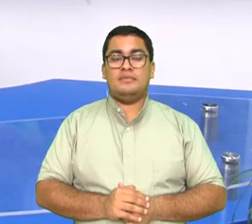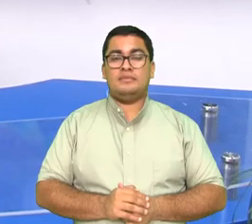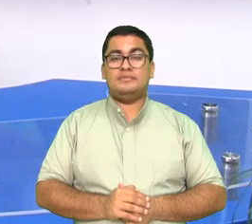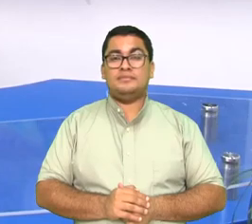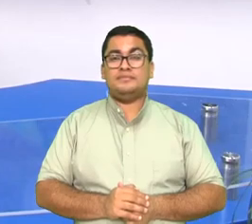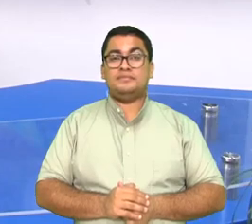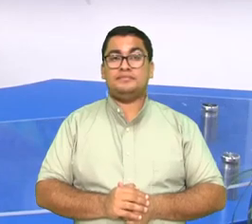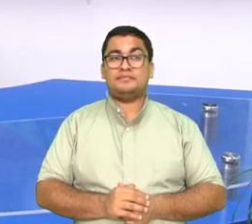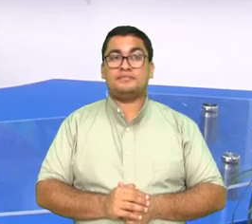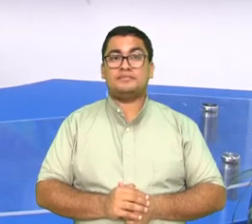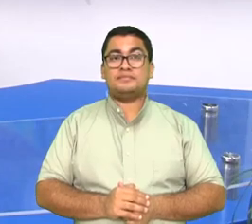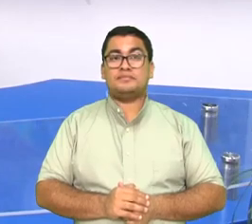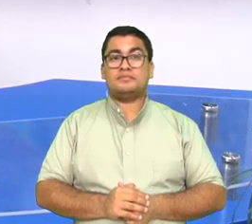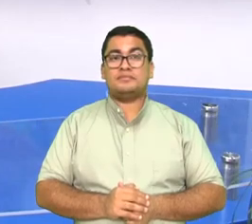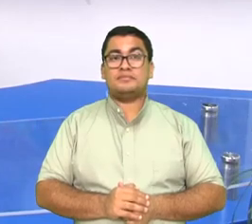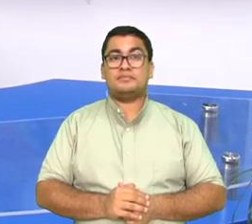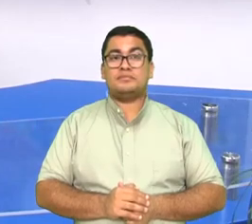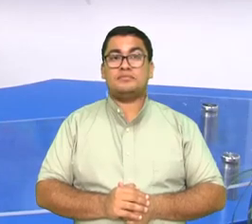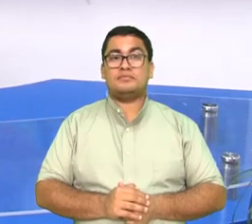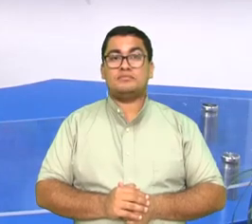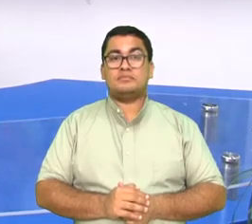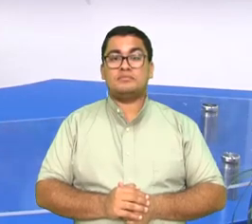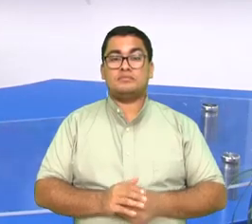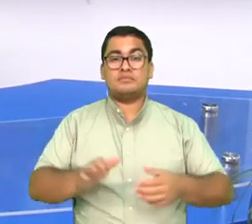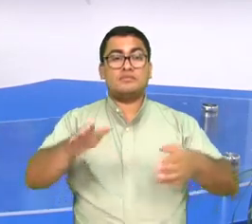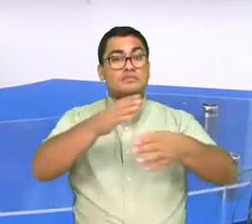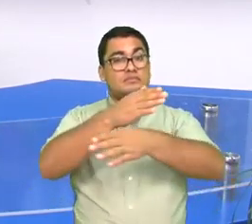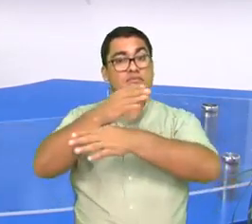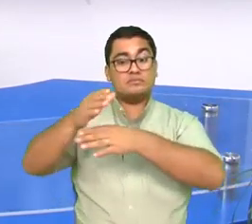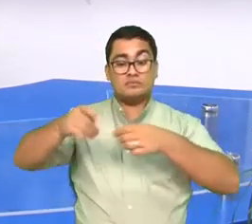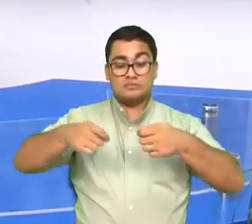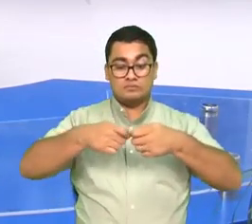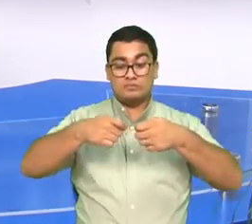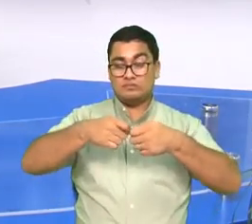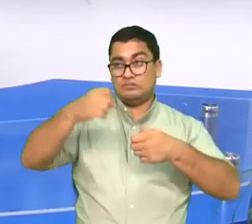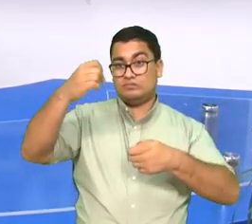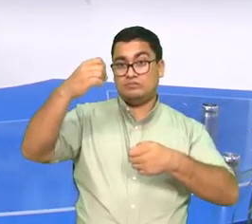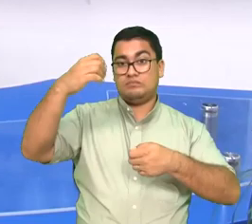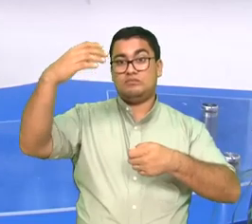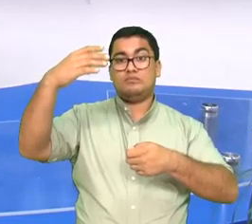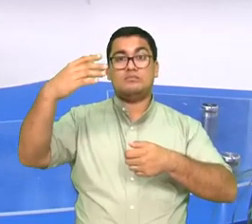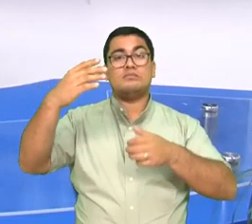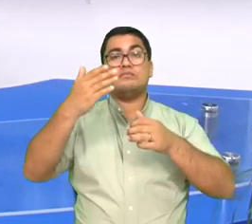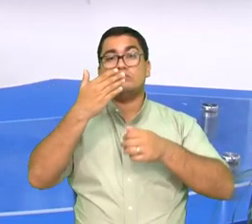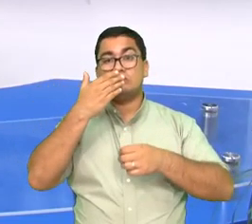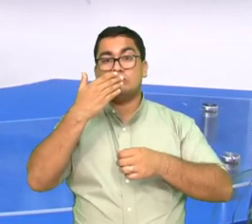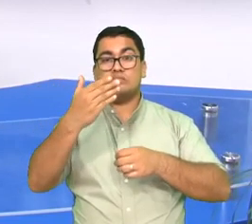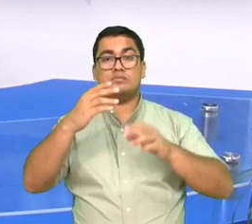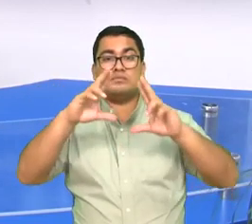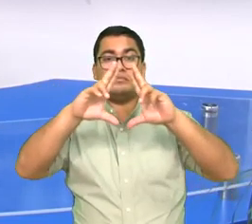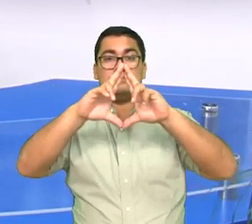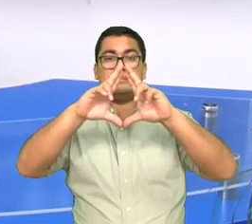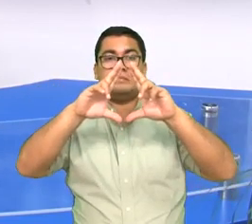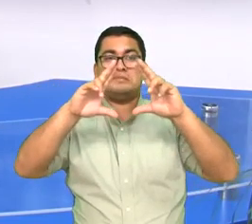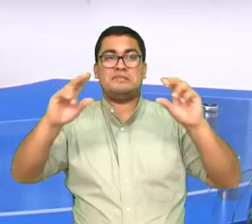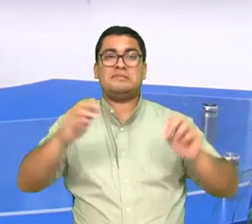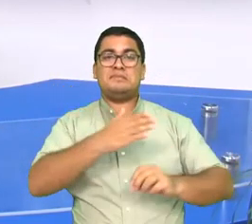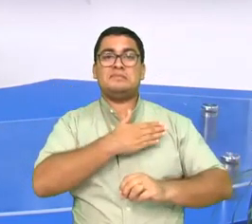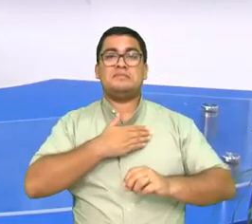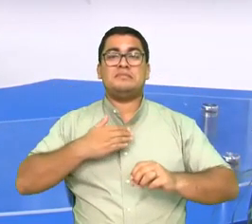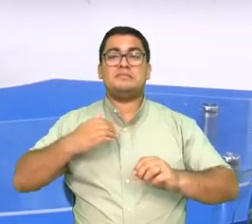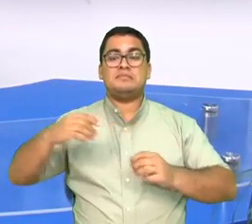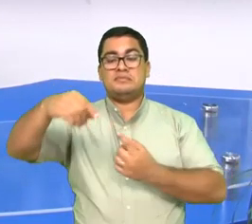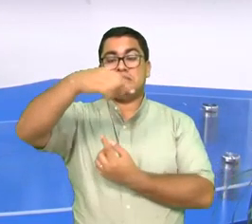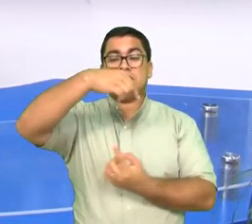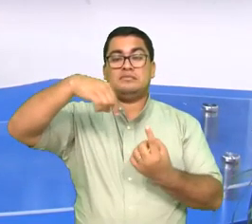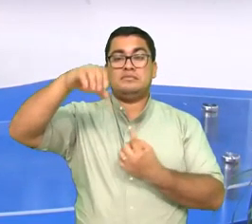El sistemático mantenimiento y la sustitución de redes de energía eléctrica permitieron que Nicaragua enfrentara de mejor manera el huracán